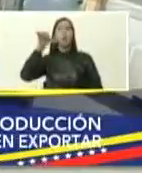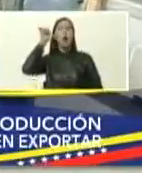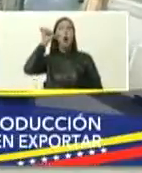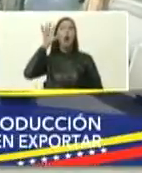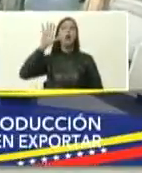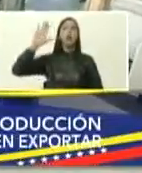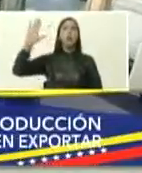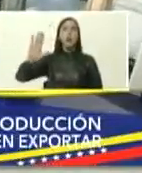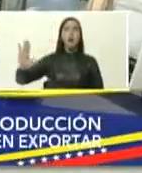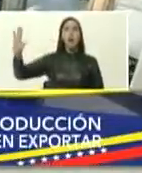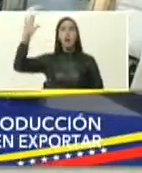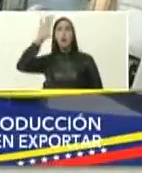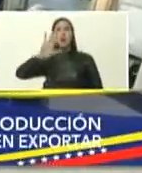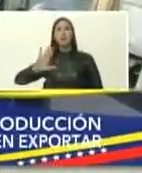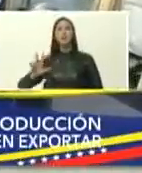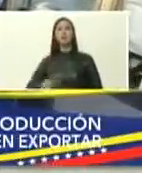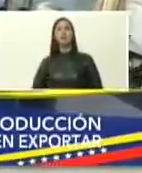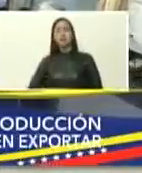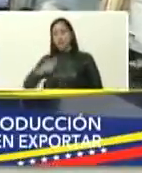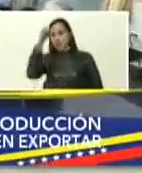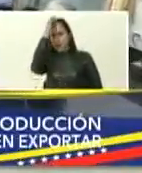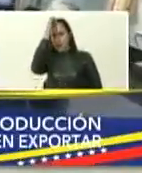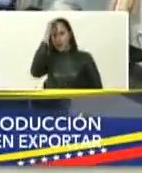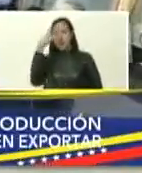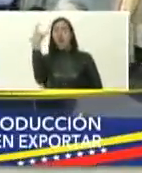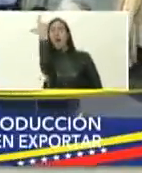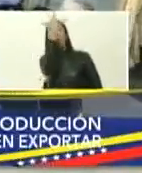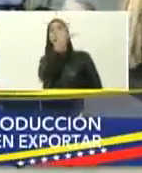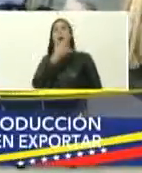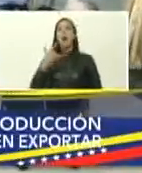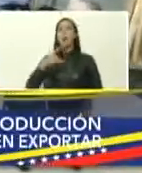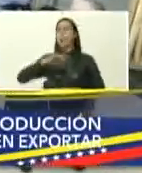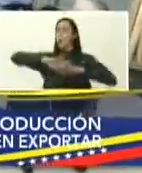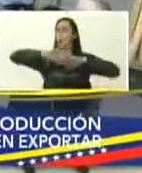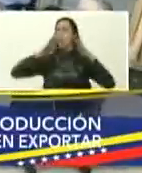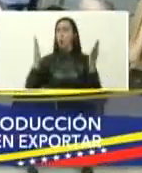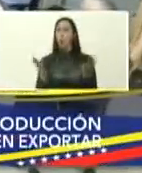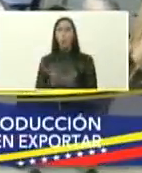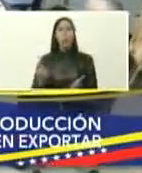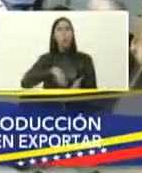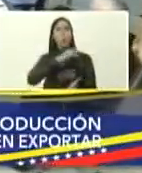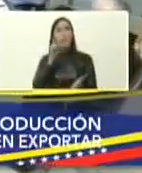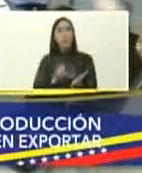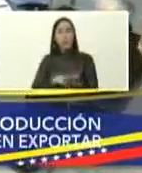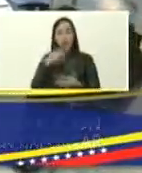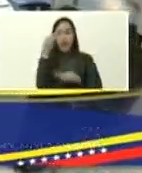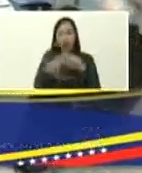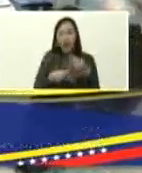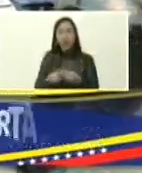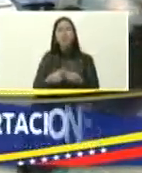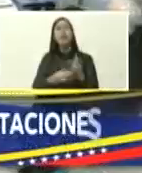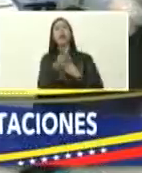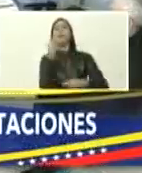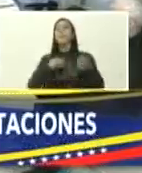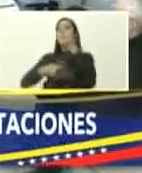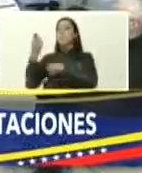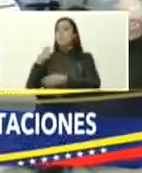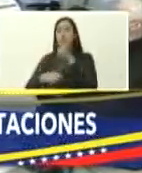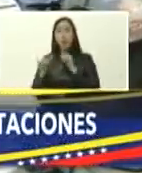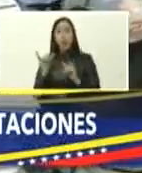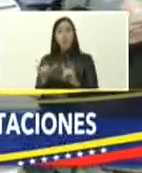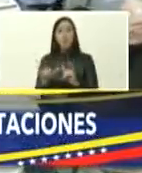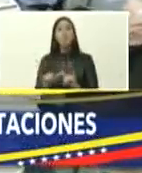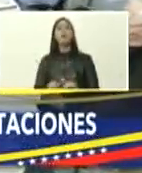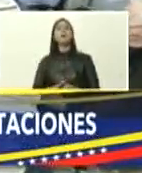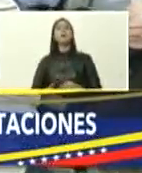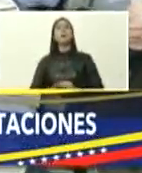Asia, India, África, al mundo entero, construir mercados, construir nichos